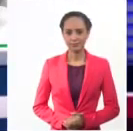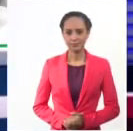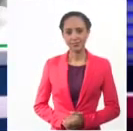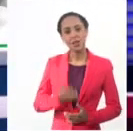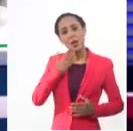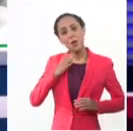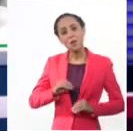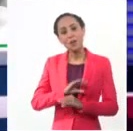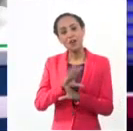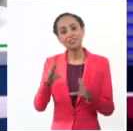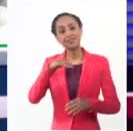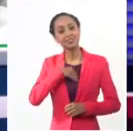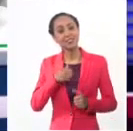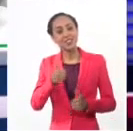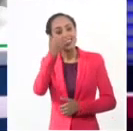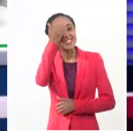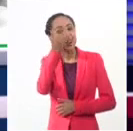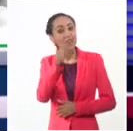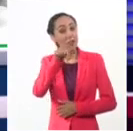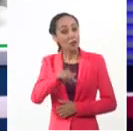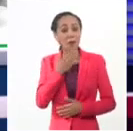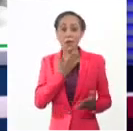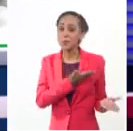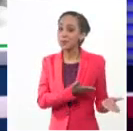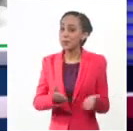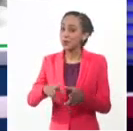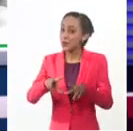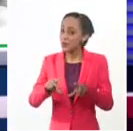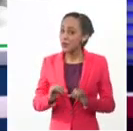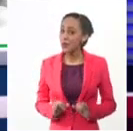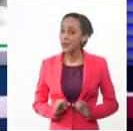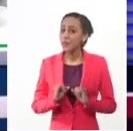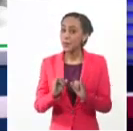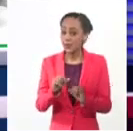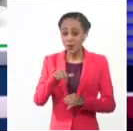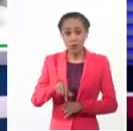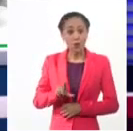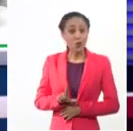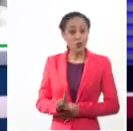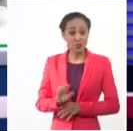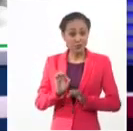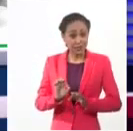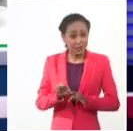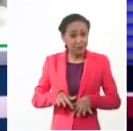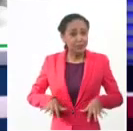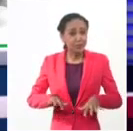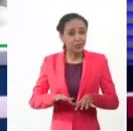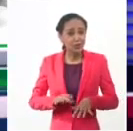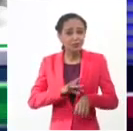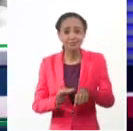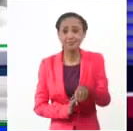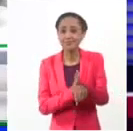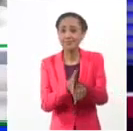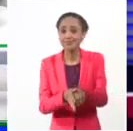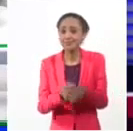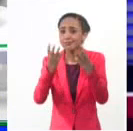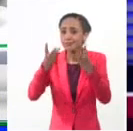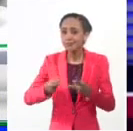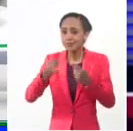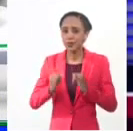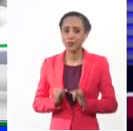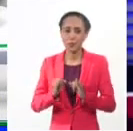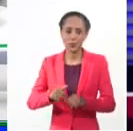Buenos días, qué placer saludarle. Bienvenido al lunes de actualización sobre el comportamiento de la COVID-19 en